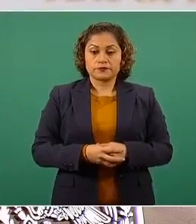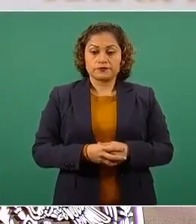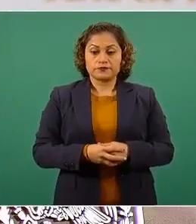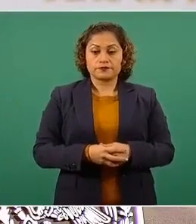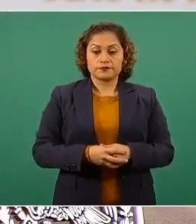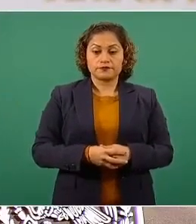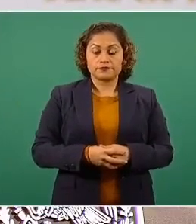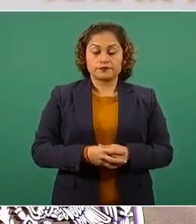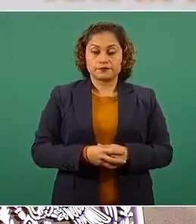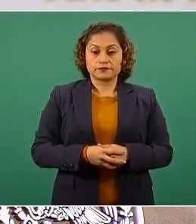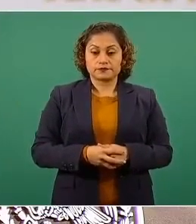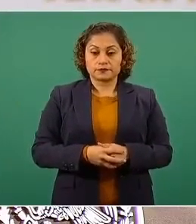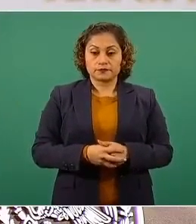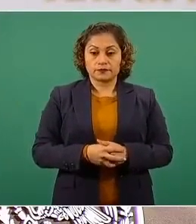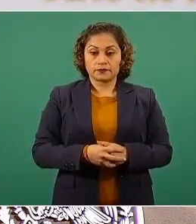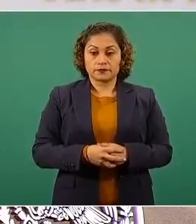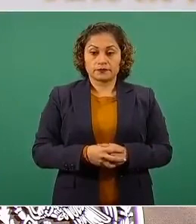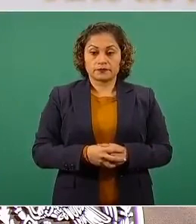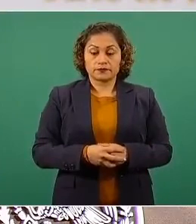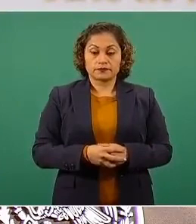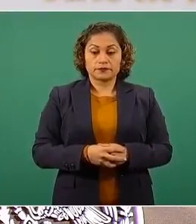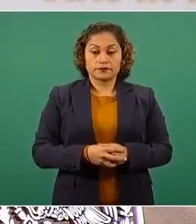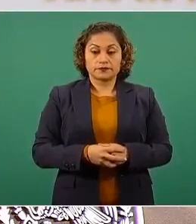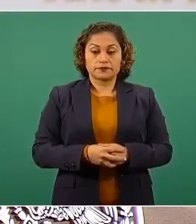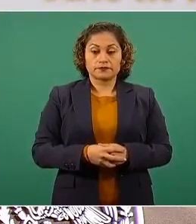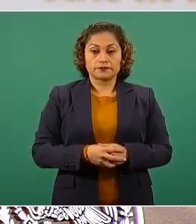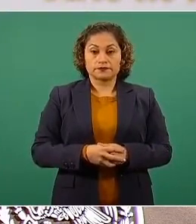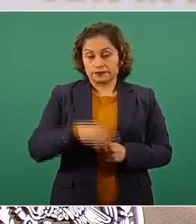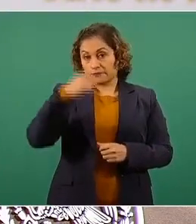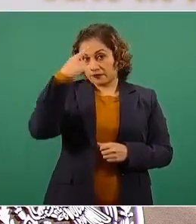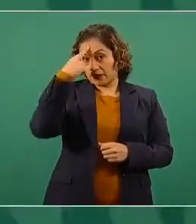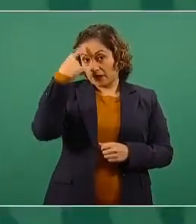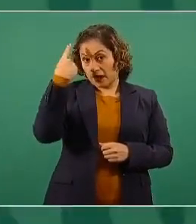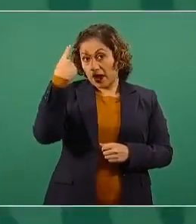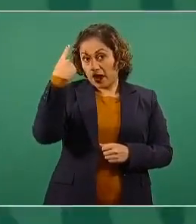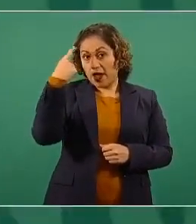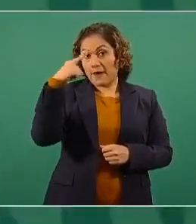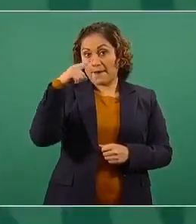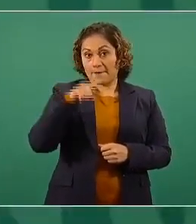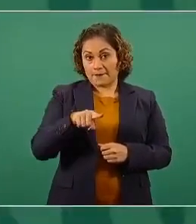para que con ese combustible